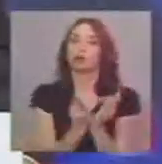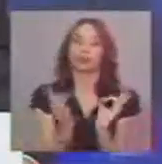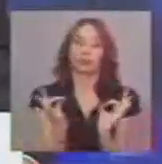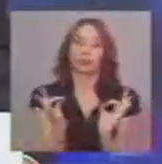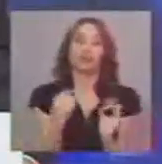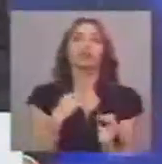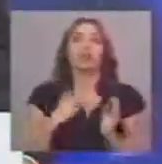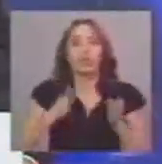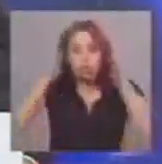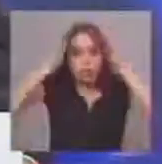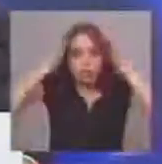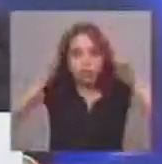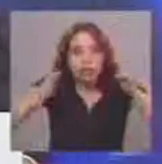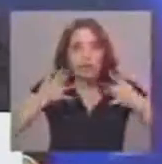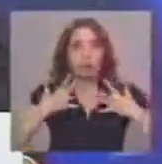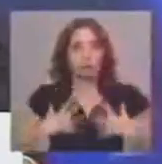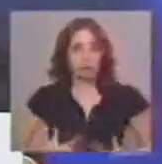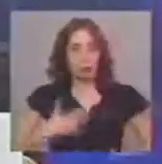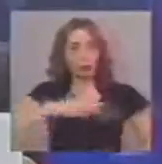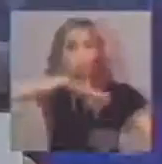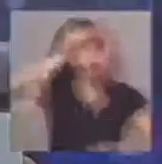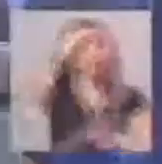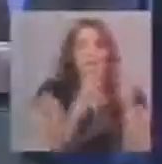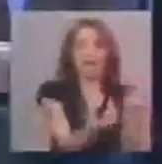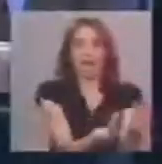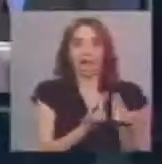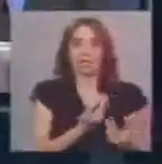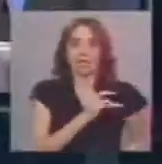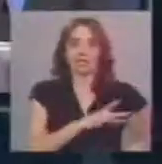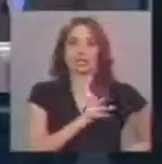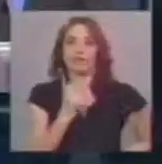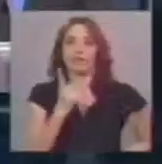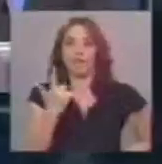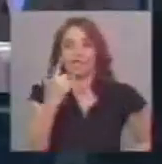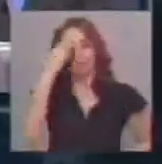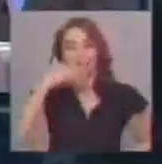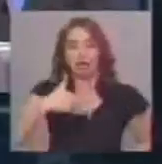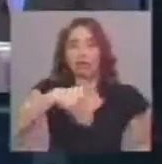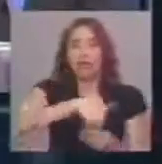porque quiero dedicarme en cuerpo y alma a ser un buen presidente de Chile. A 27 días de una